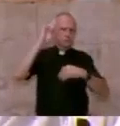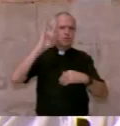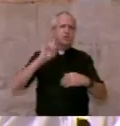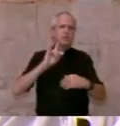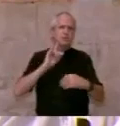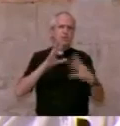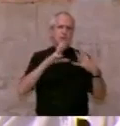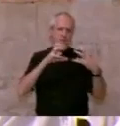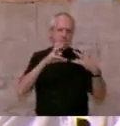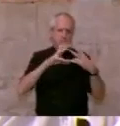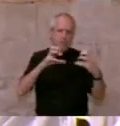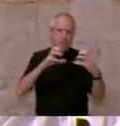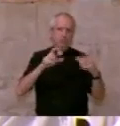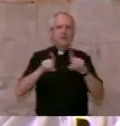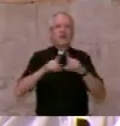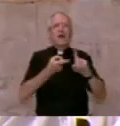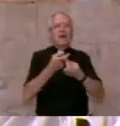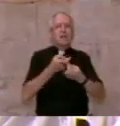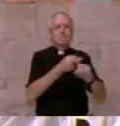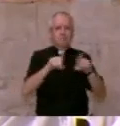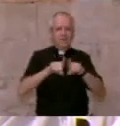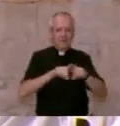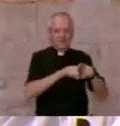el entendimiento y la hermandad.